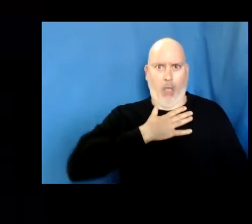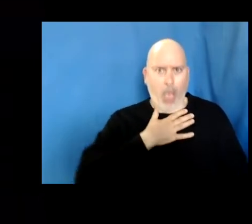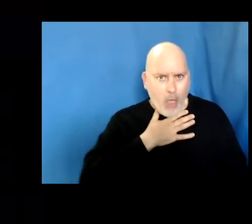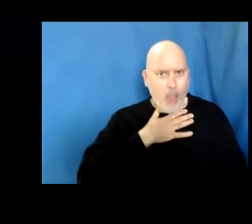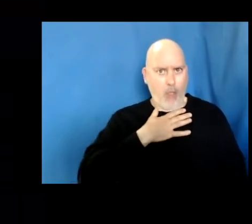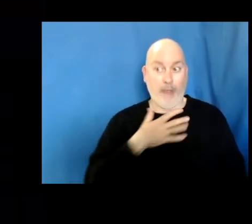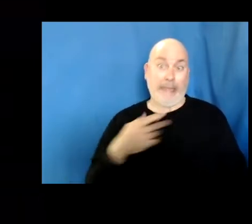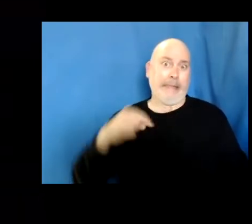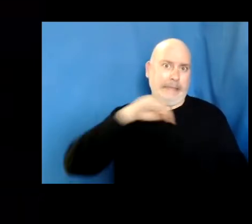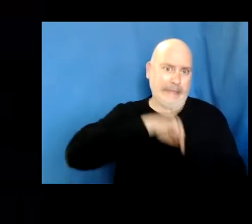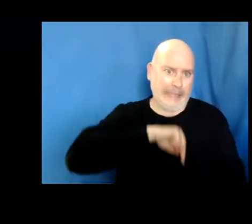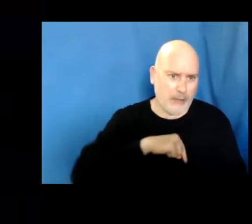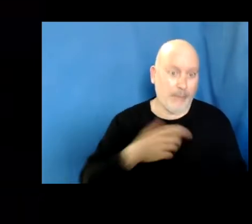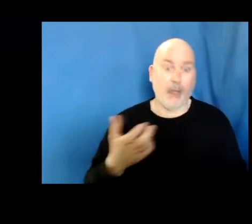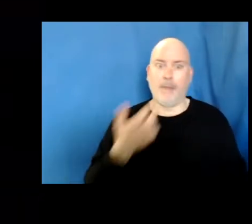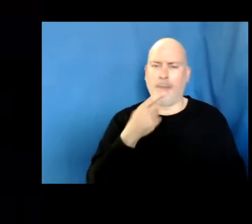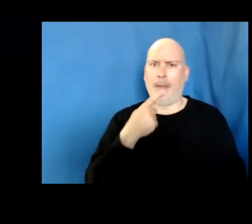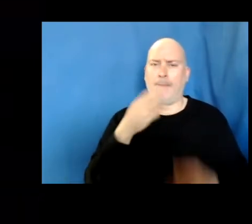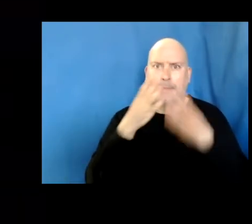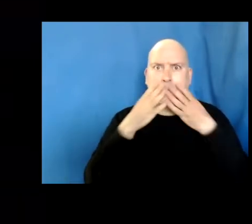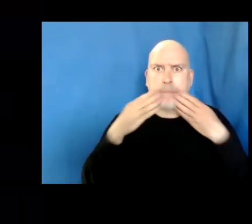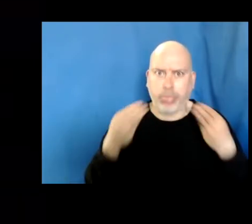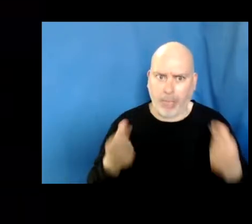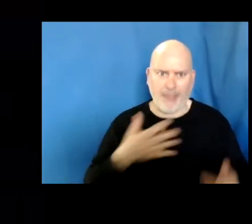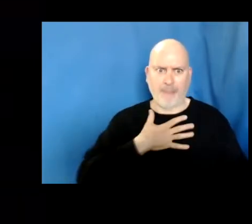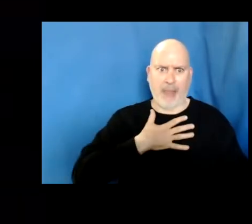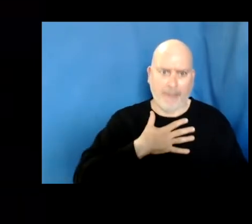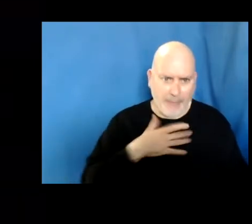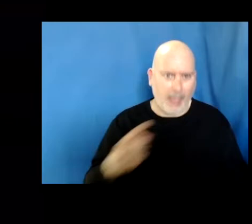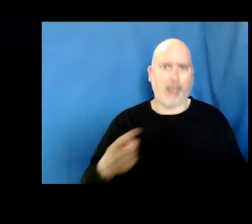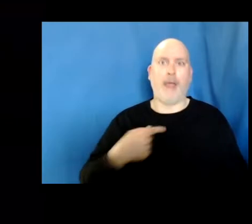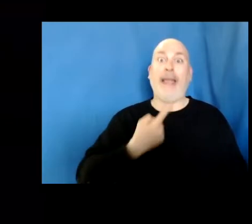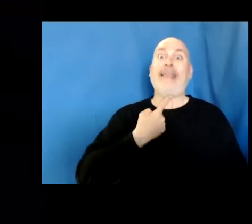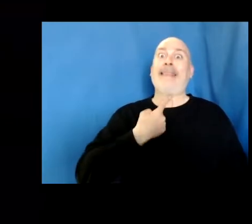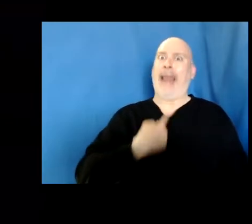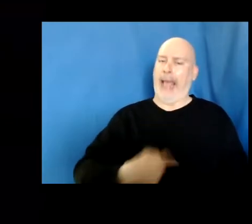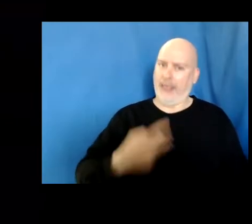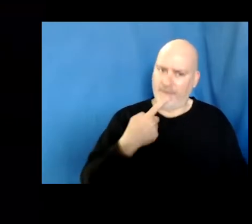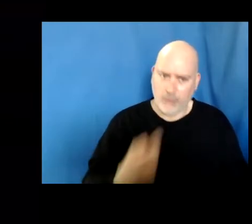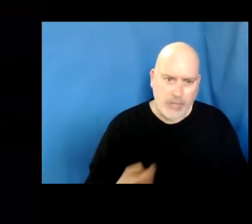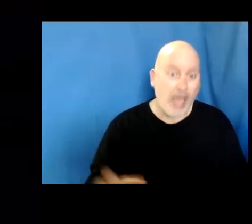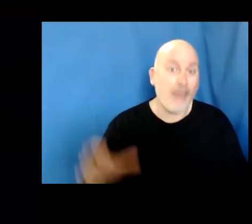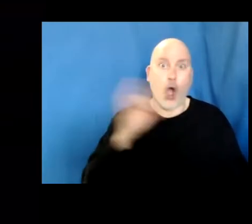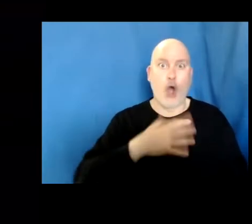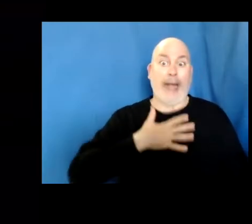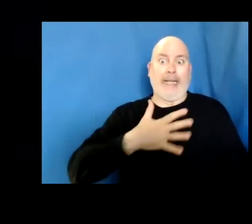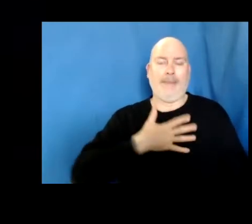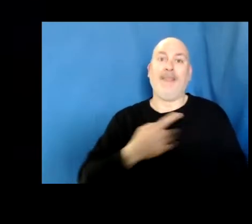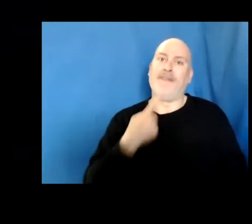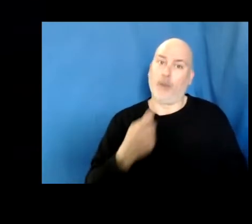acompañantes como aumento de la salivación, dificultad para tragar o dificultad para respirar.